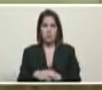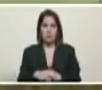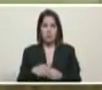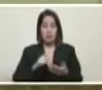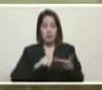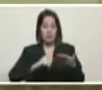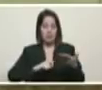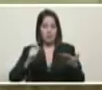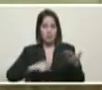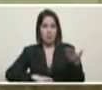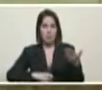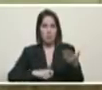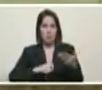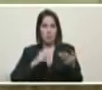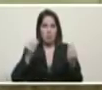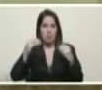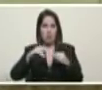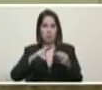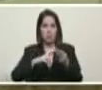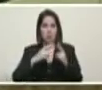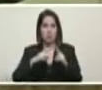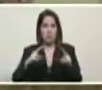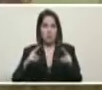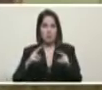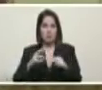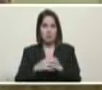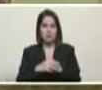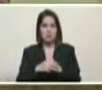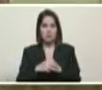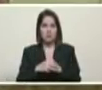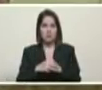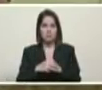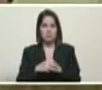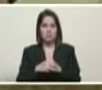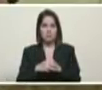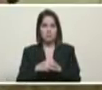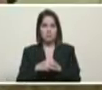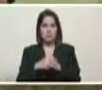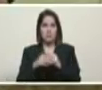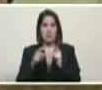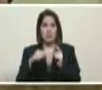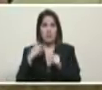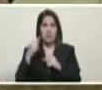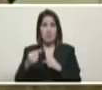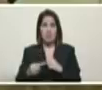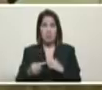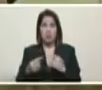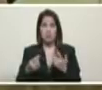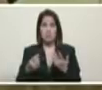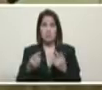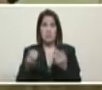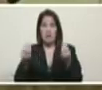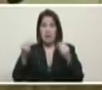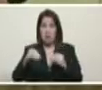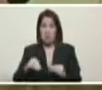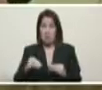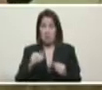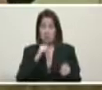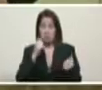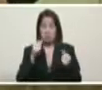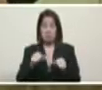Firmamos los acuerdos de paz en Cartagena y en La Habana, y luego el acuerdo de paz fue burlado,